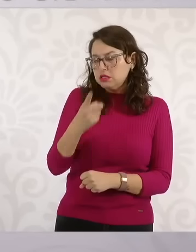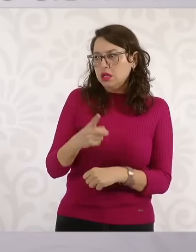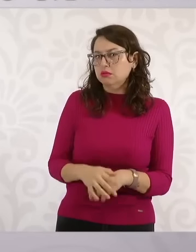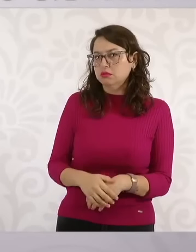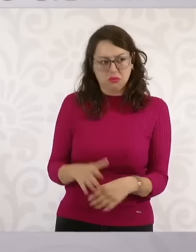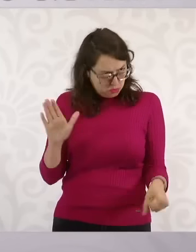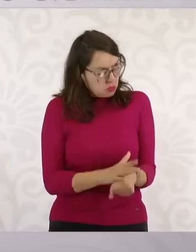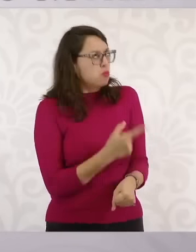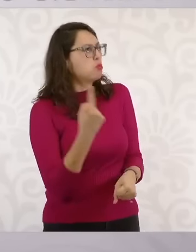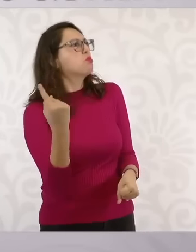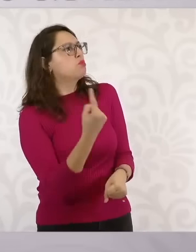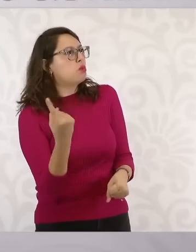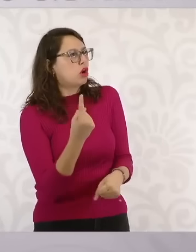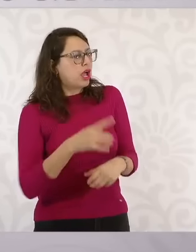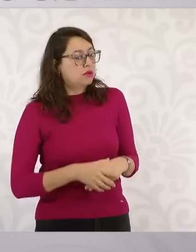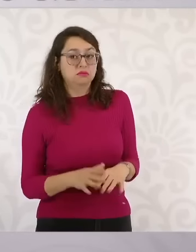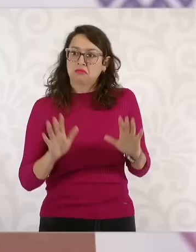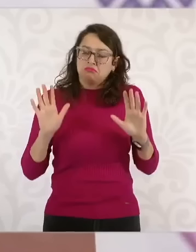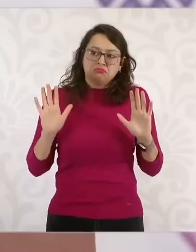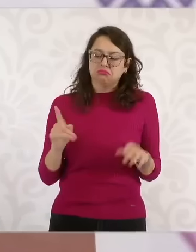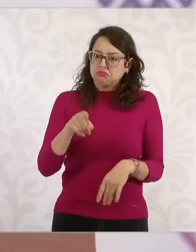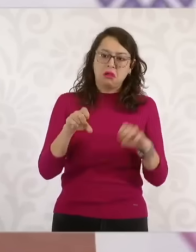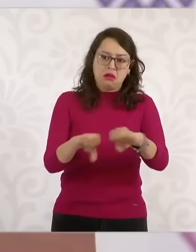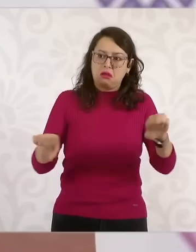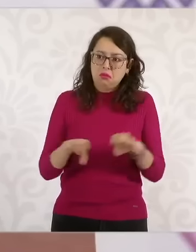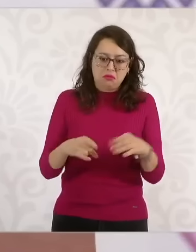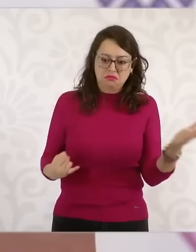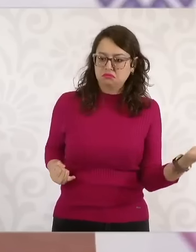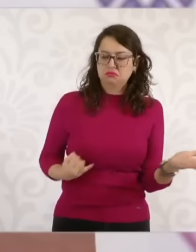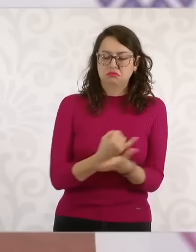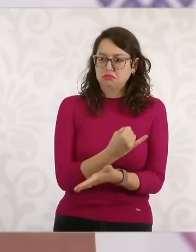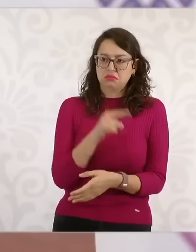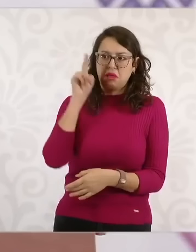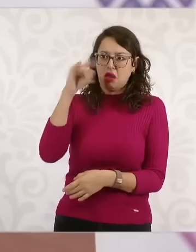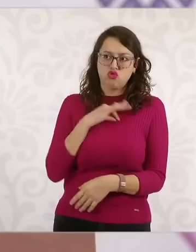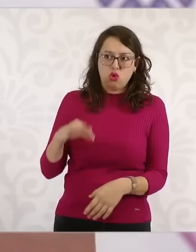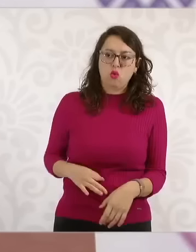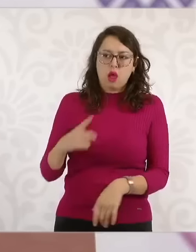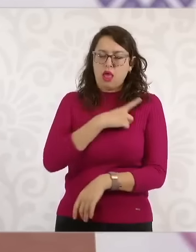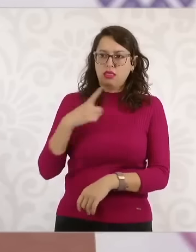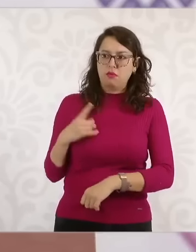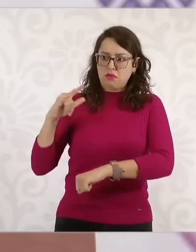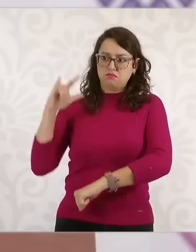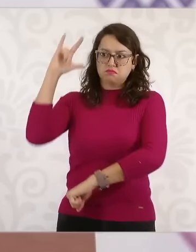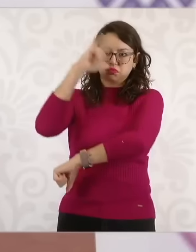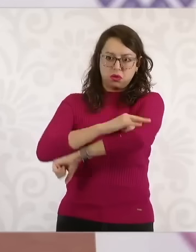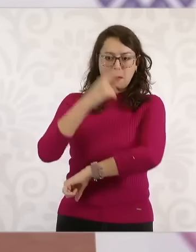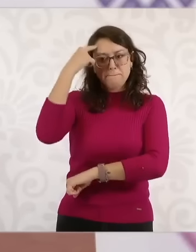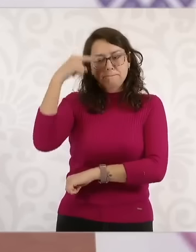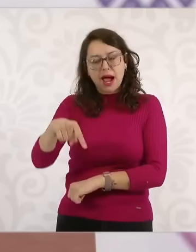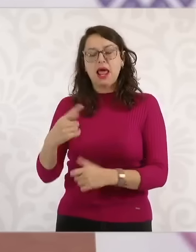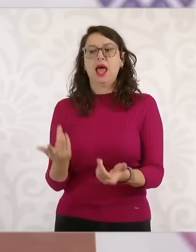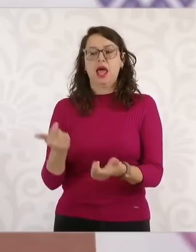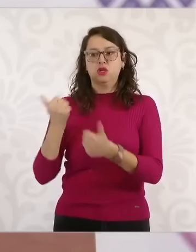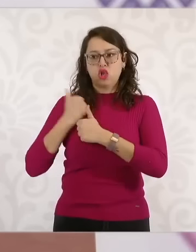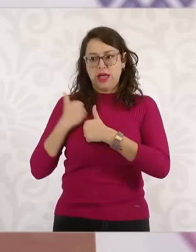con sus razones tienen, y tenía este objetivo de llevar a personas que iban a capacitarse a los Estados